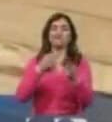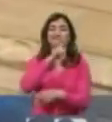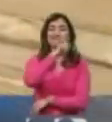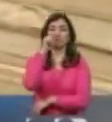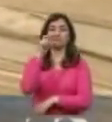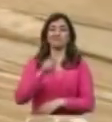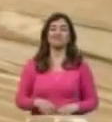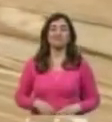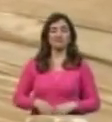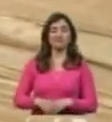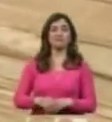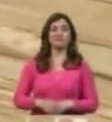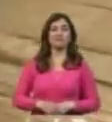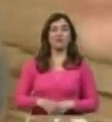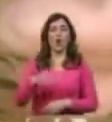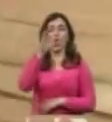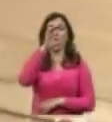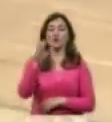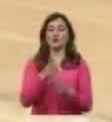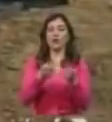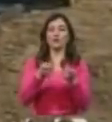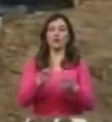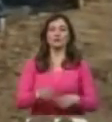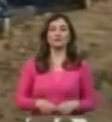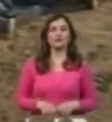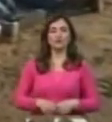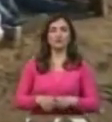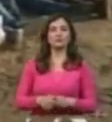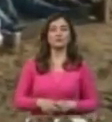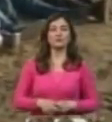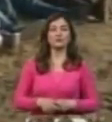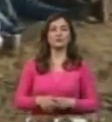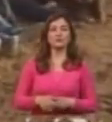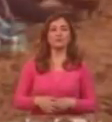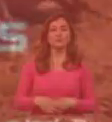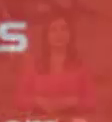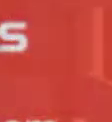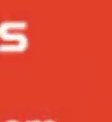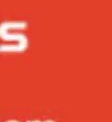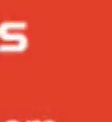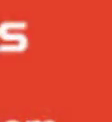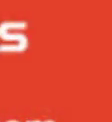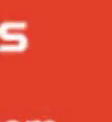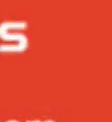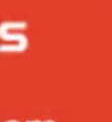narcotráfico, de las que operan en el perfil costanero ecuatoriano. Luisa María Heredia, 24 horas.